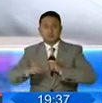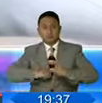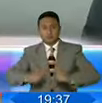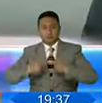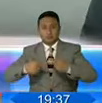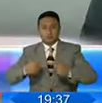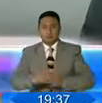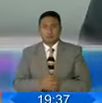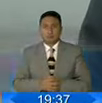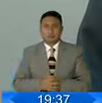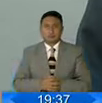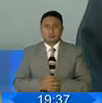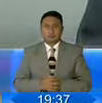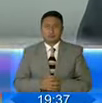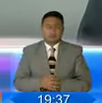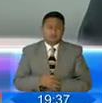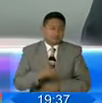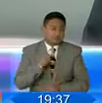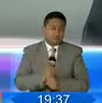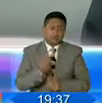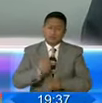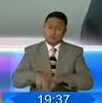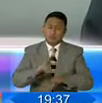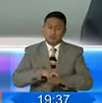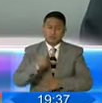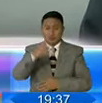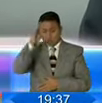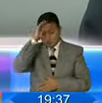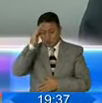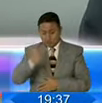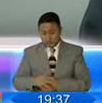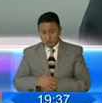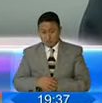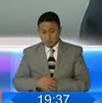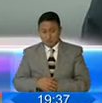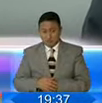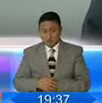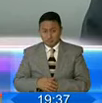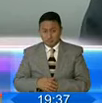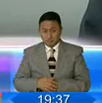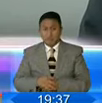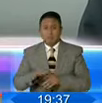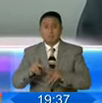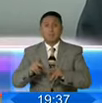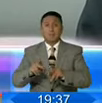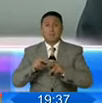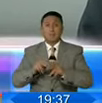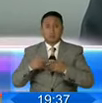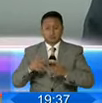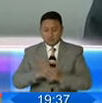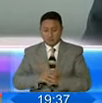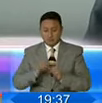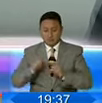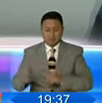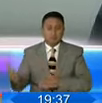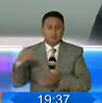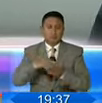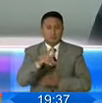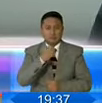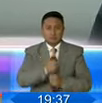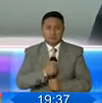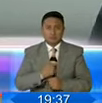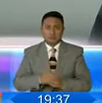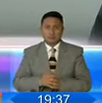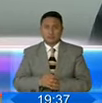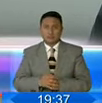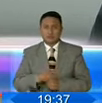cotidianas. Normalmente vamos a trabajar, inclusive el hospital, ya hemos estado revirtiendo el permiso que me habían dado en el hospital para volver a trabajar otra vez. Yo no soy